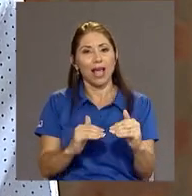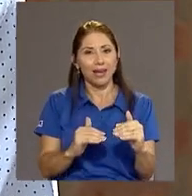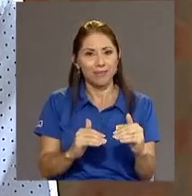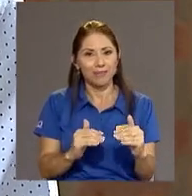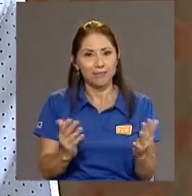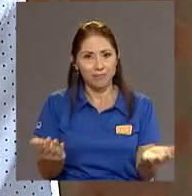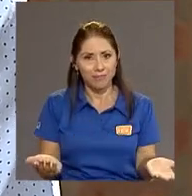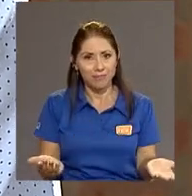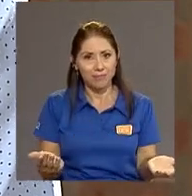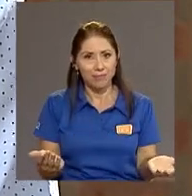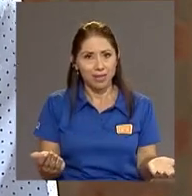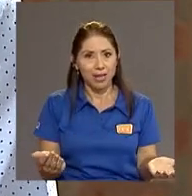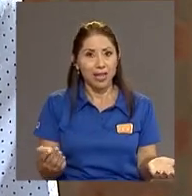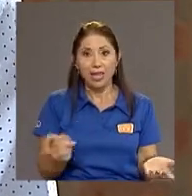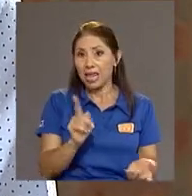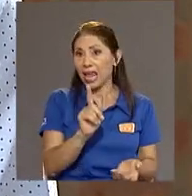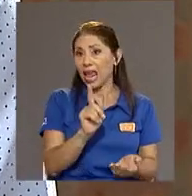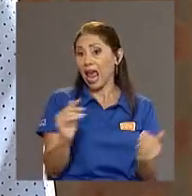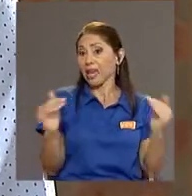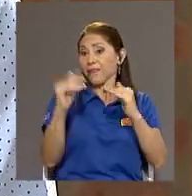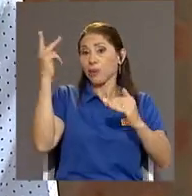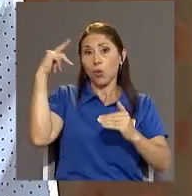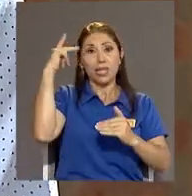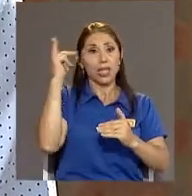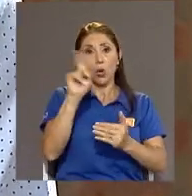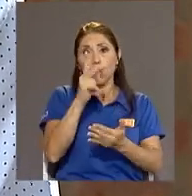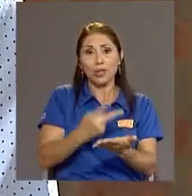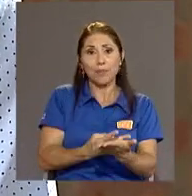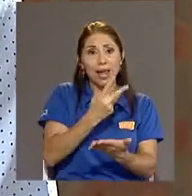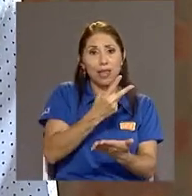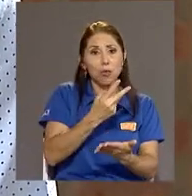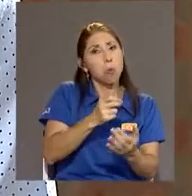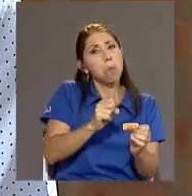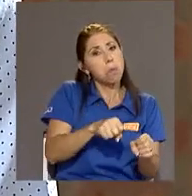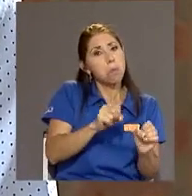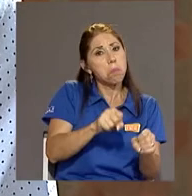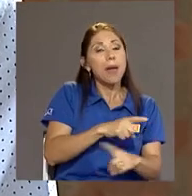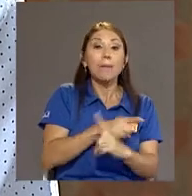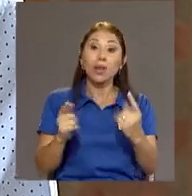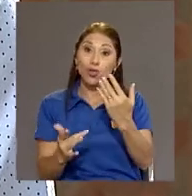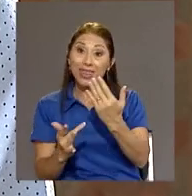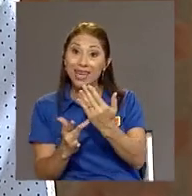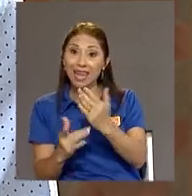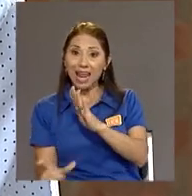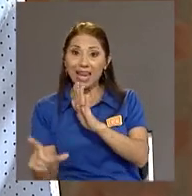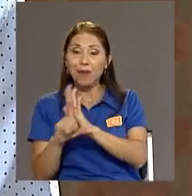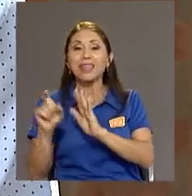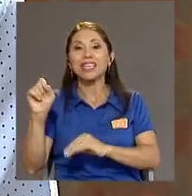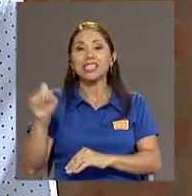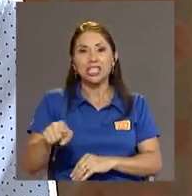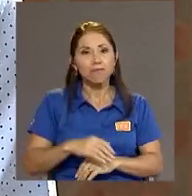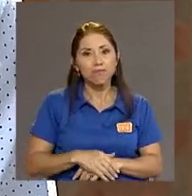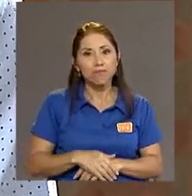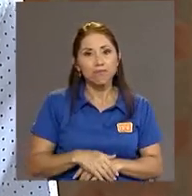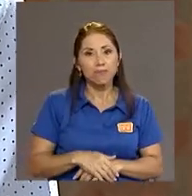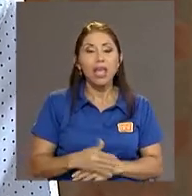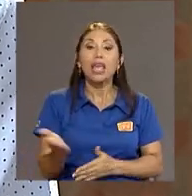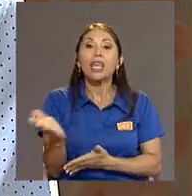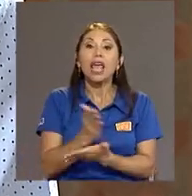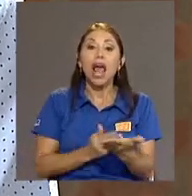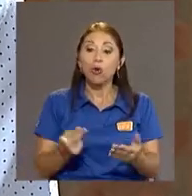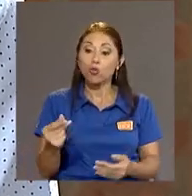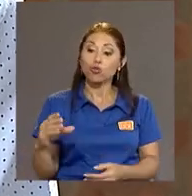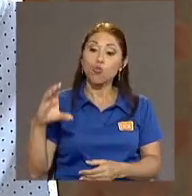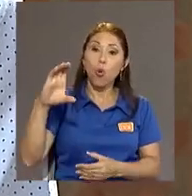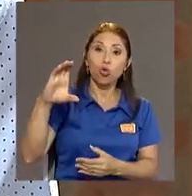políticamente válido, pues posiblemente, pero técnica y legalmente sí. Que se pueden recortar algunos montos de